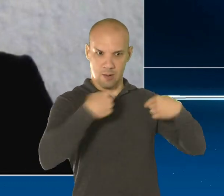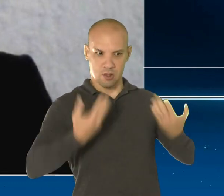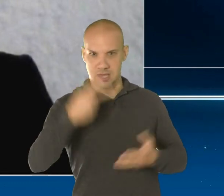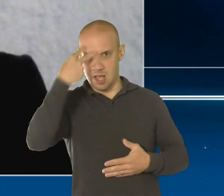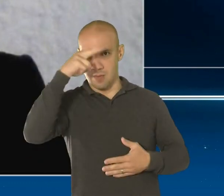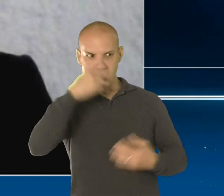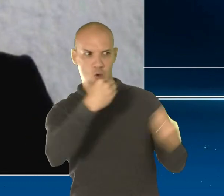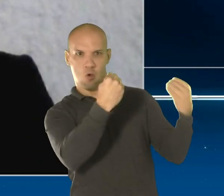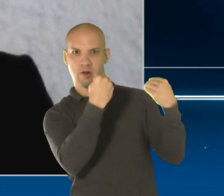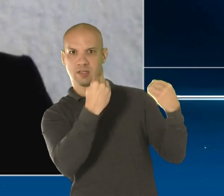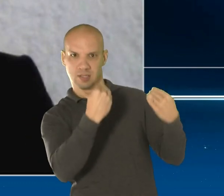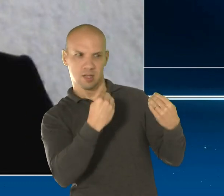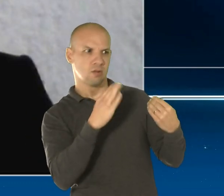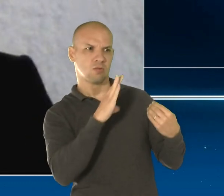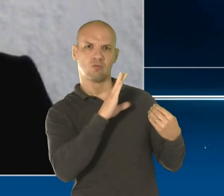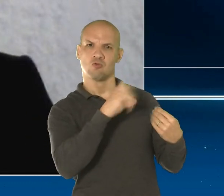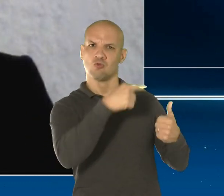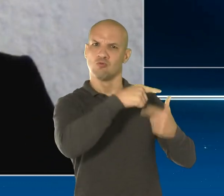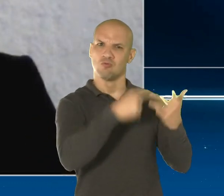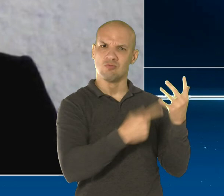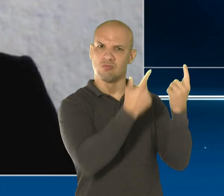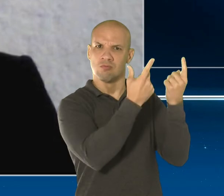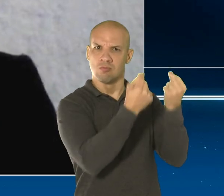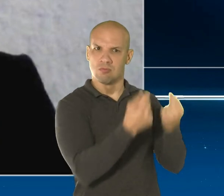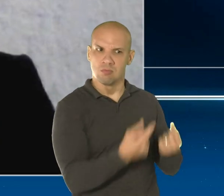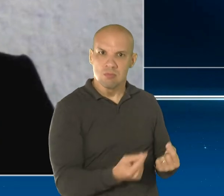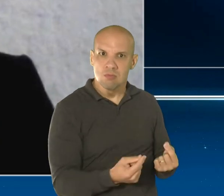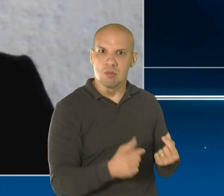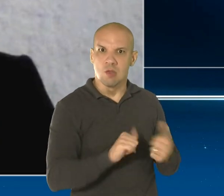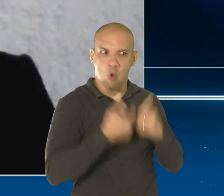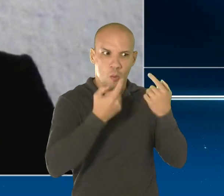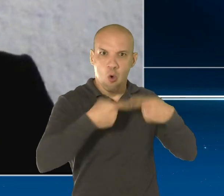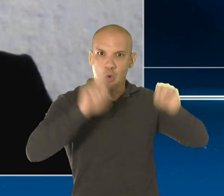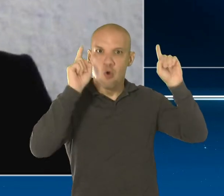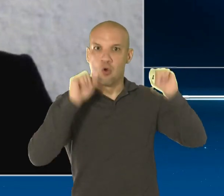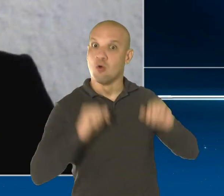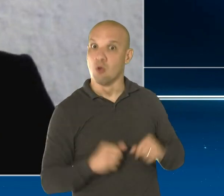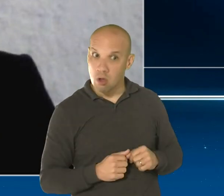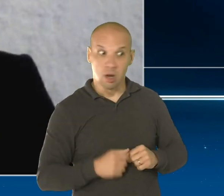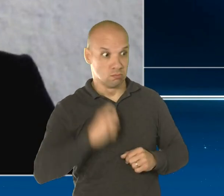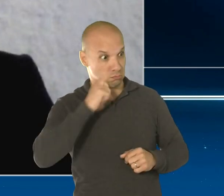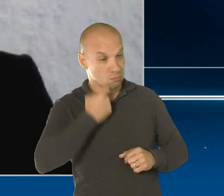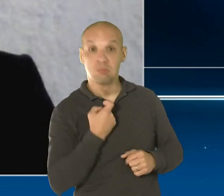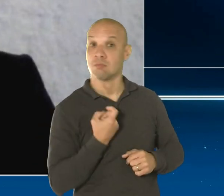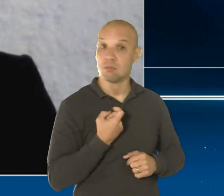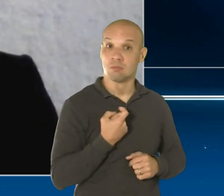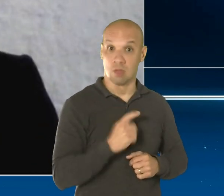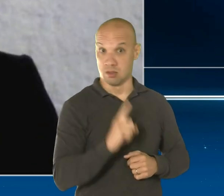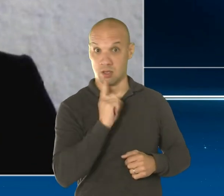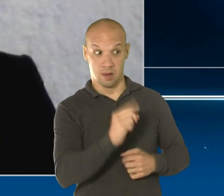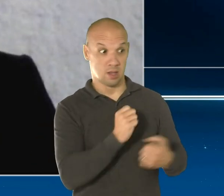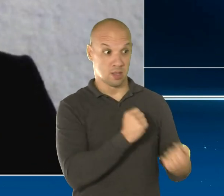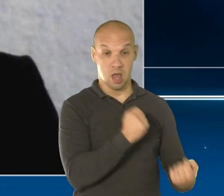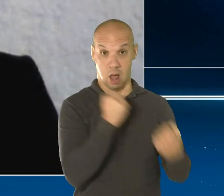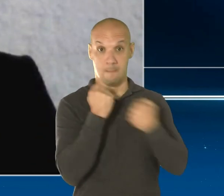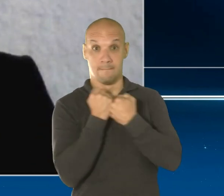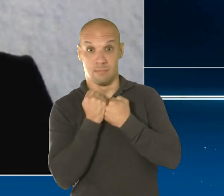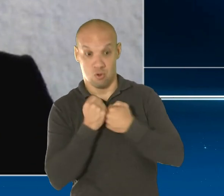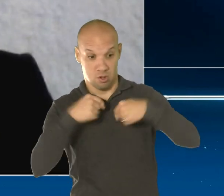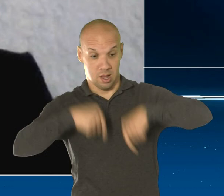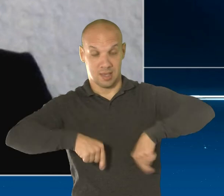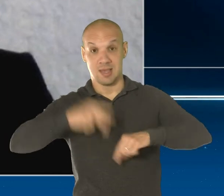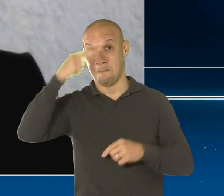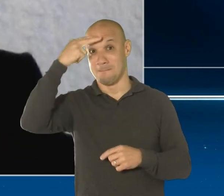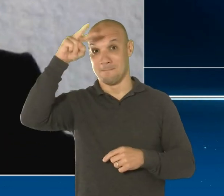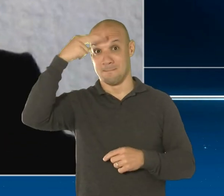México todas sus dinámicas y todo lo que logra. Realmente el apoyo que tenemos la población aquí en